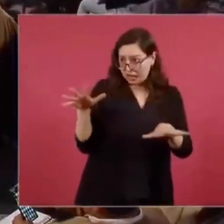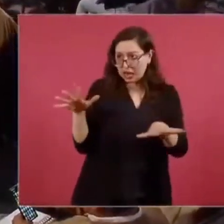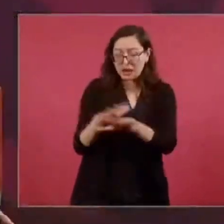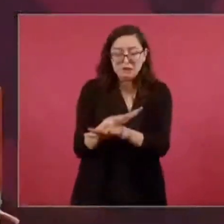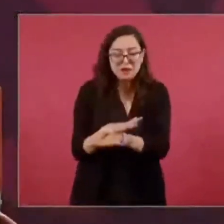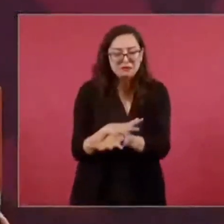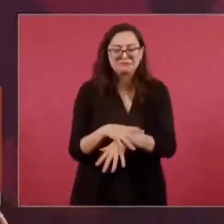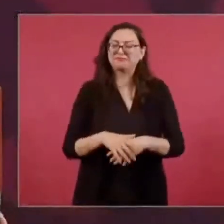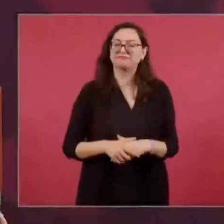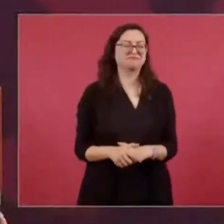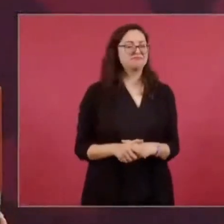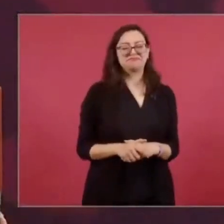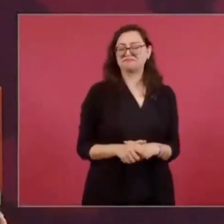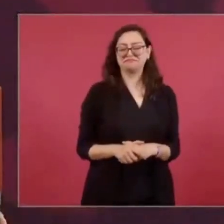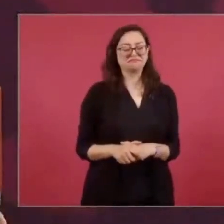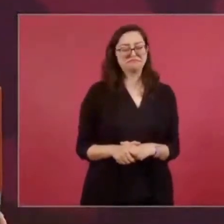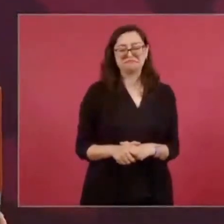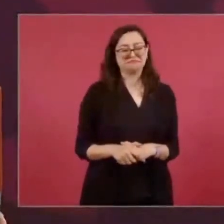¿Con quién se puede